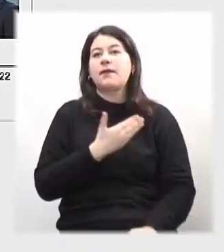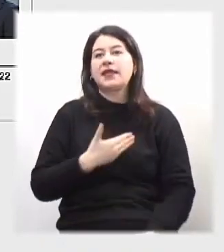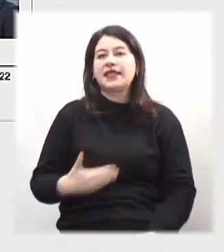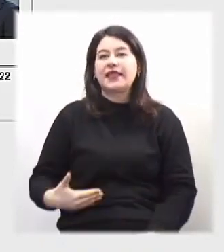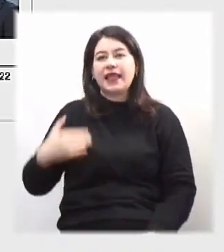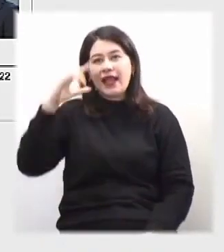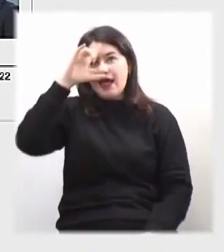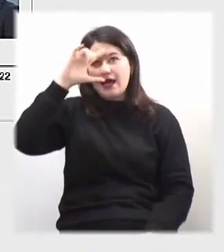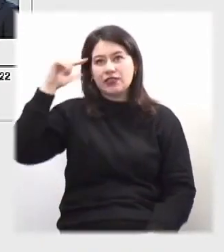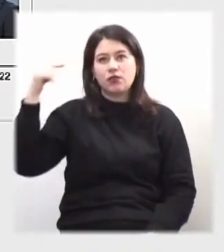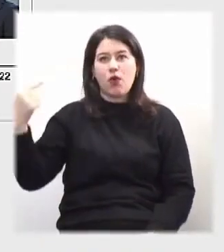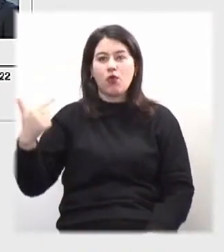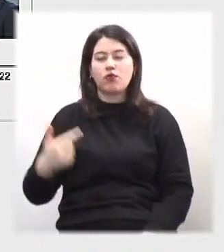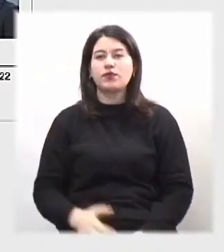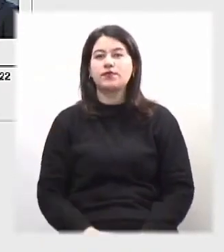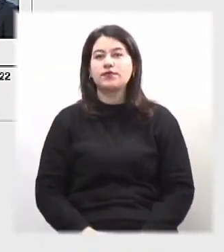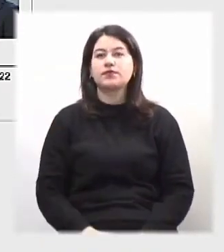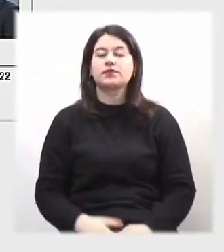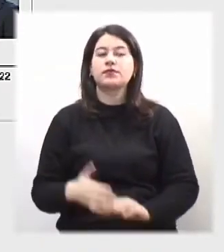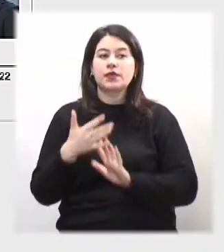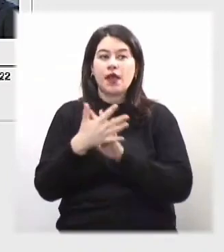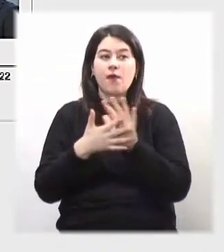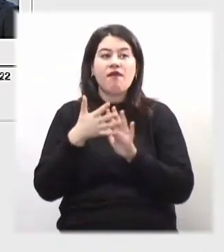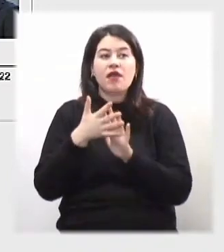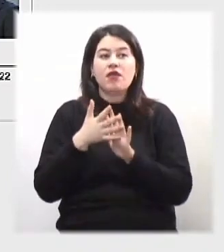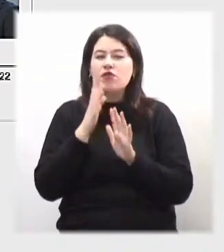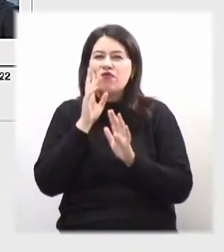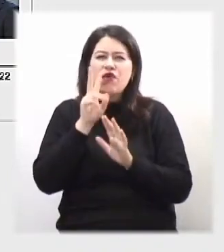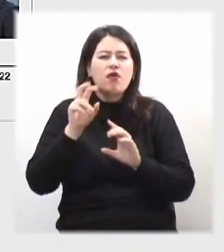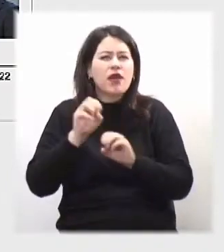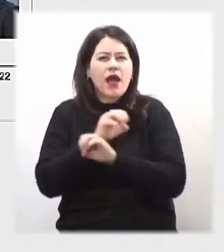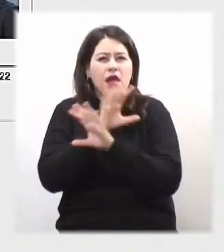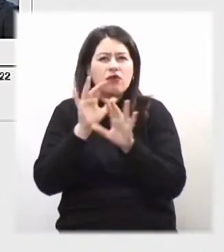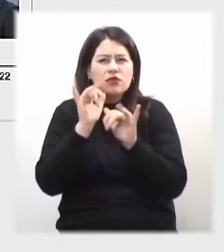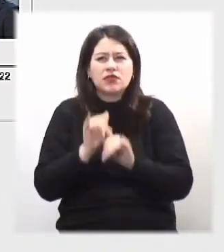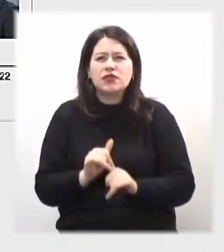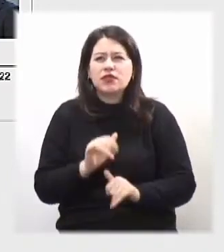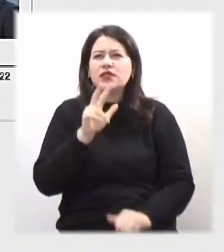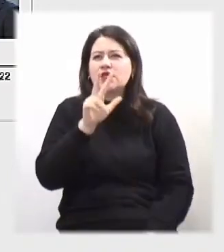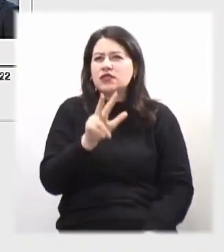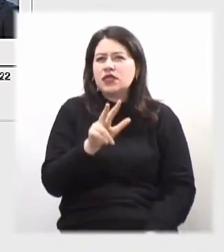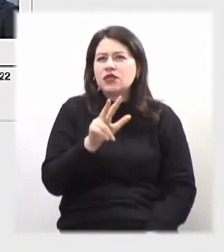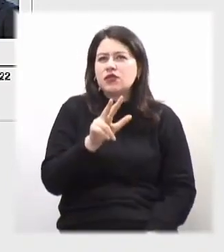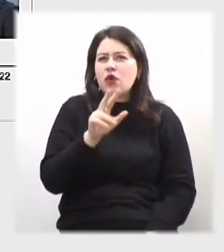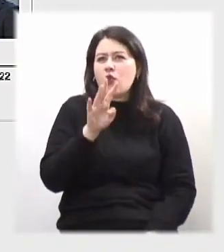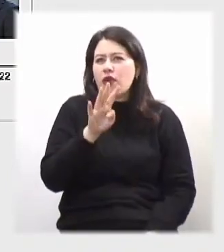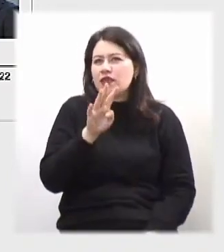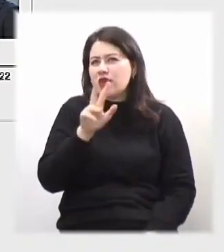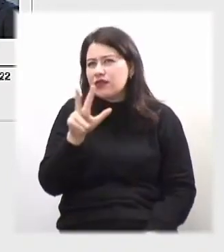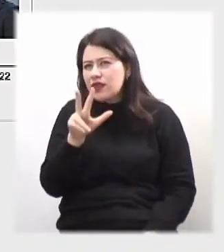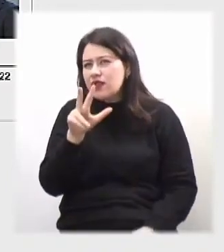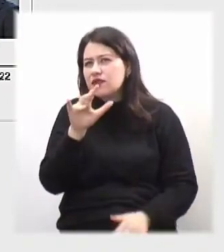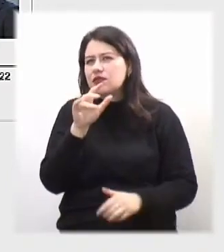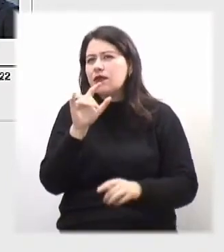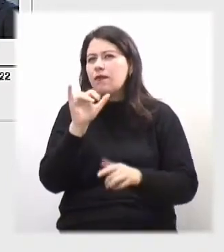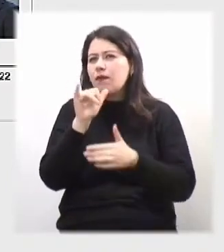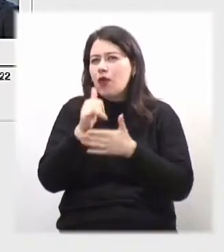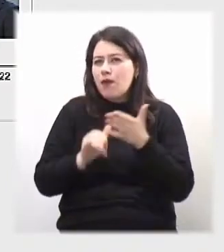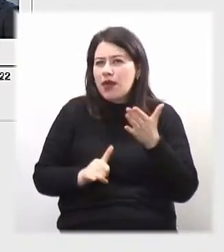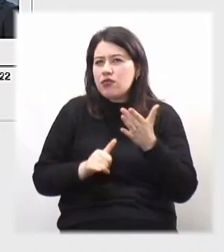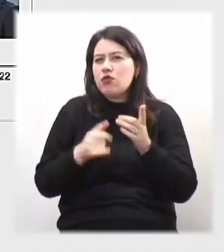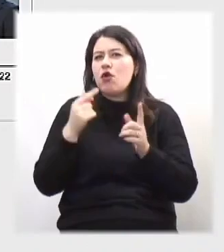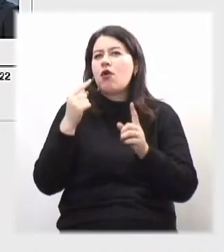de la calle Pou estamos hablando no lo veo muy claro de acá no sé si son 343 homicidios de promedio anual